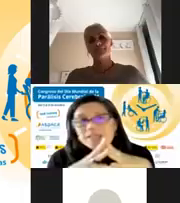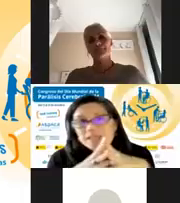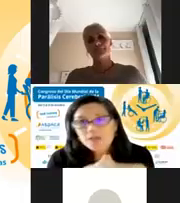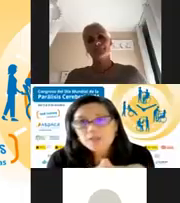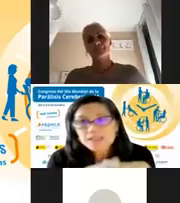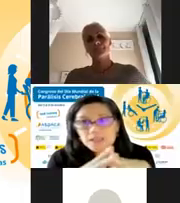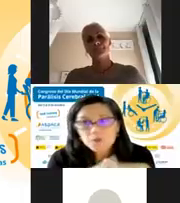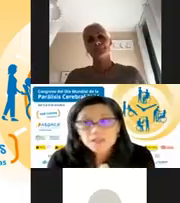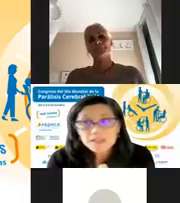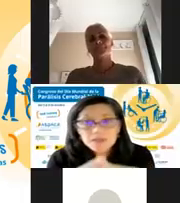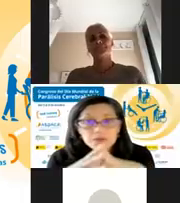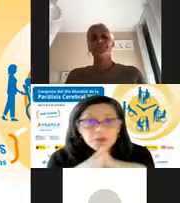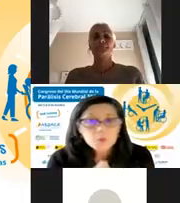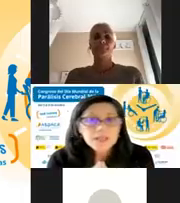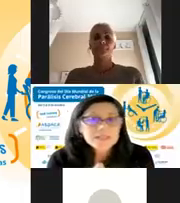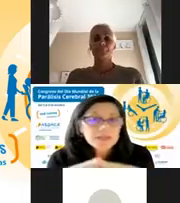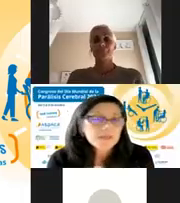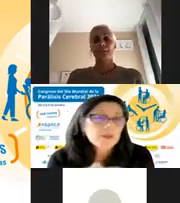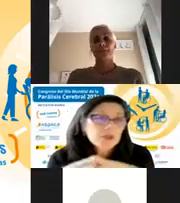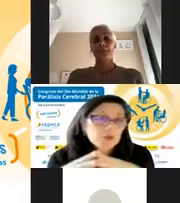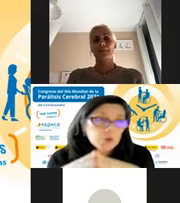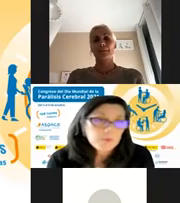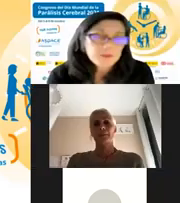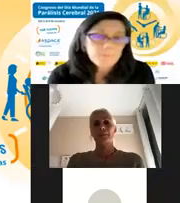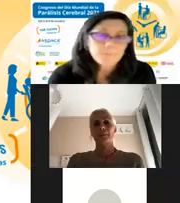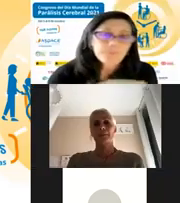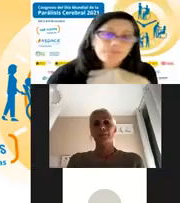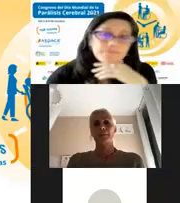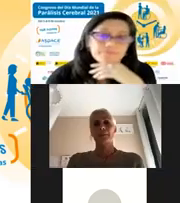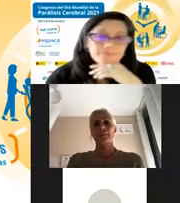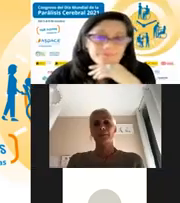de consideraciones teóricas y conceptuales del tema que hoy nos ocupa.